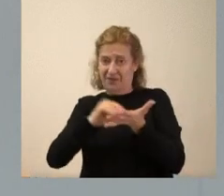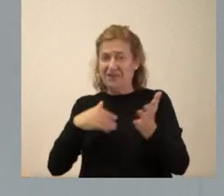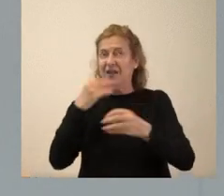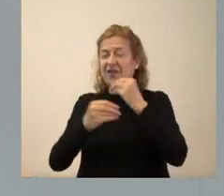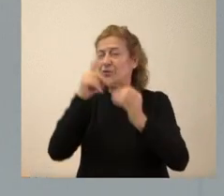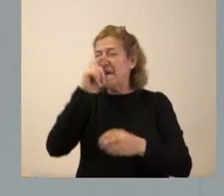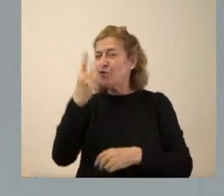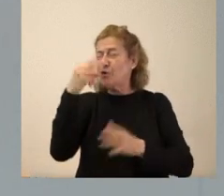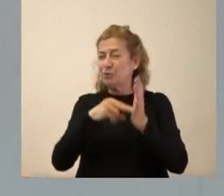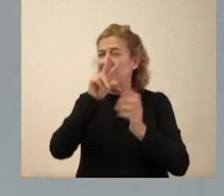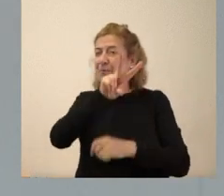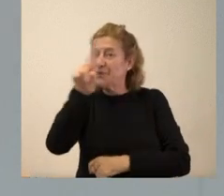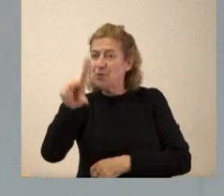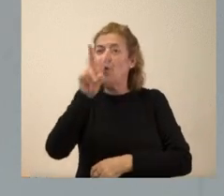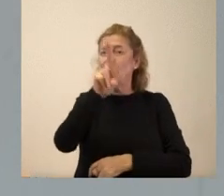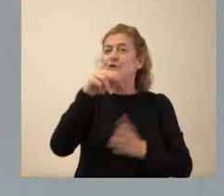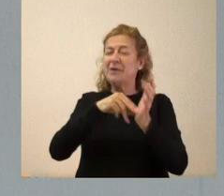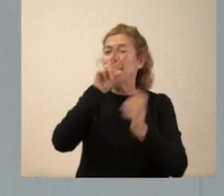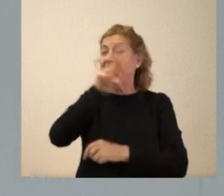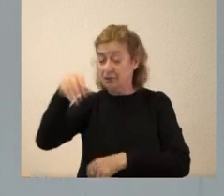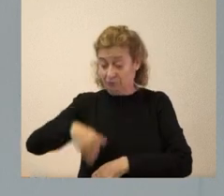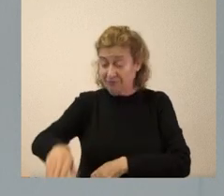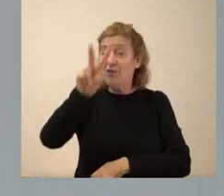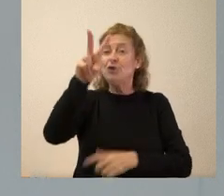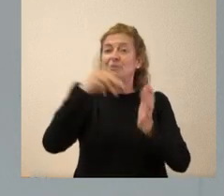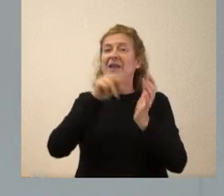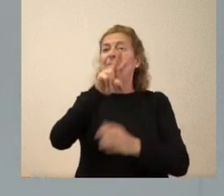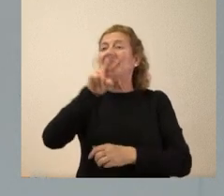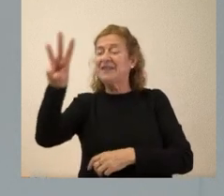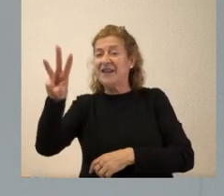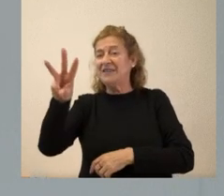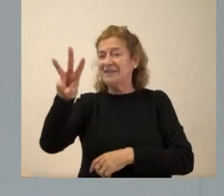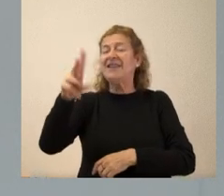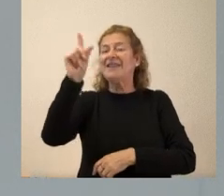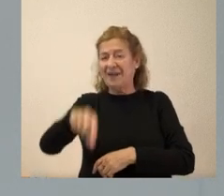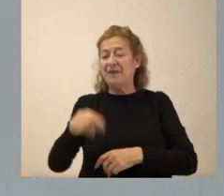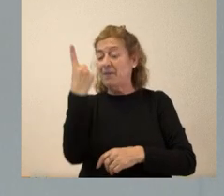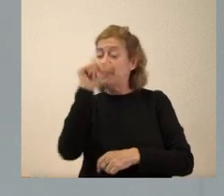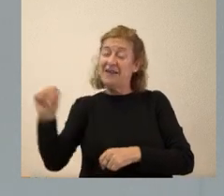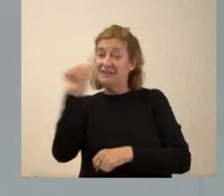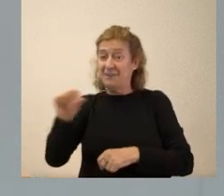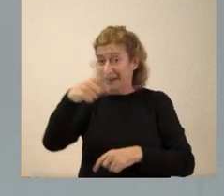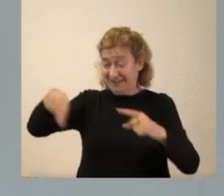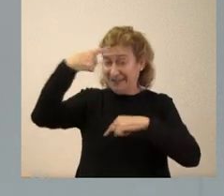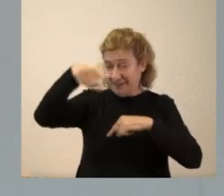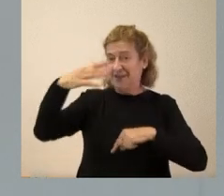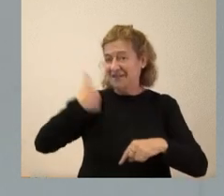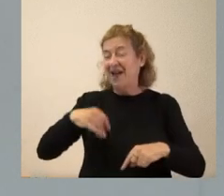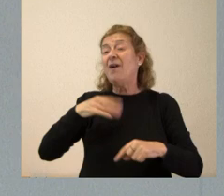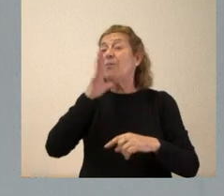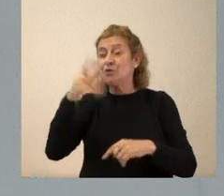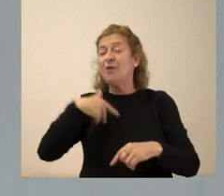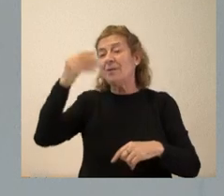hemos hecho otra el 22 haremos otra en el año 23 en los primeros en las primeras semanas como usted ya saben y por tanto creemos